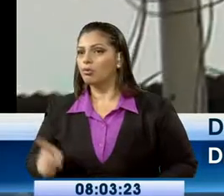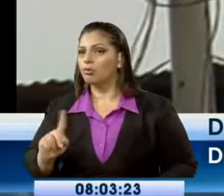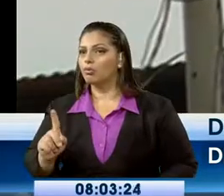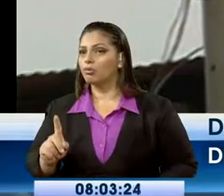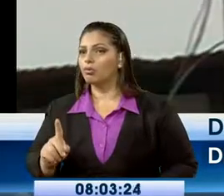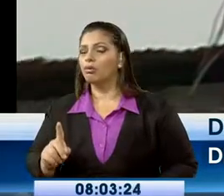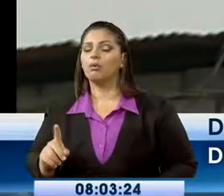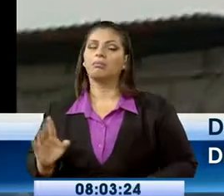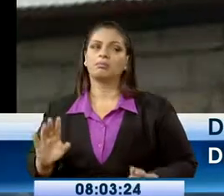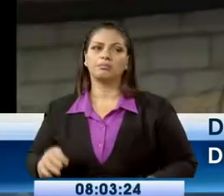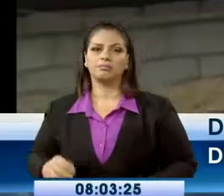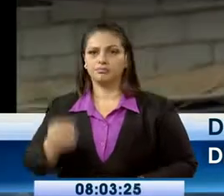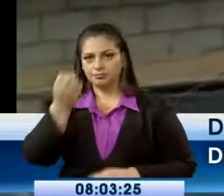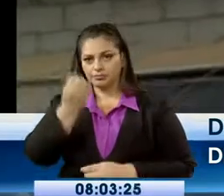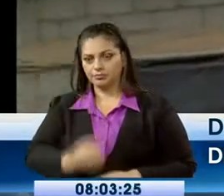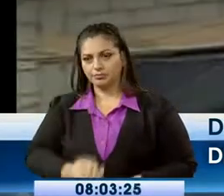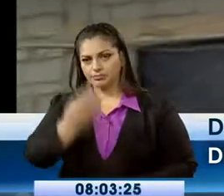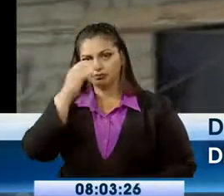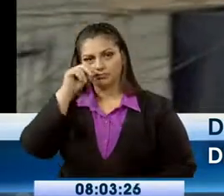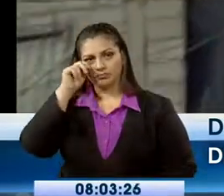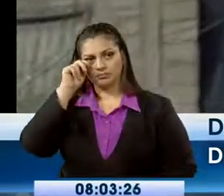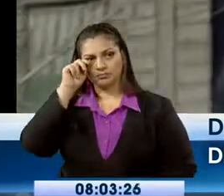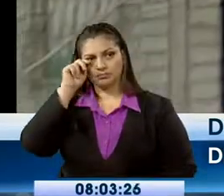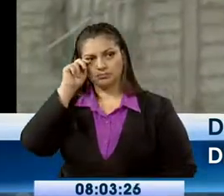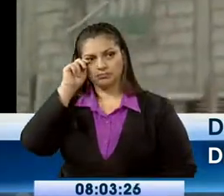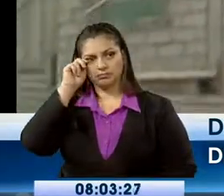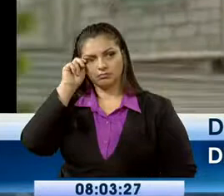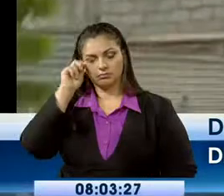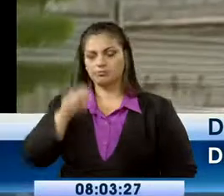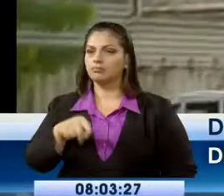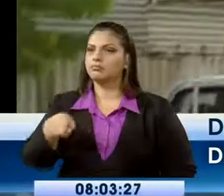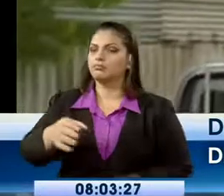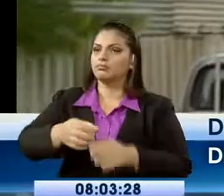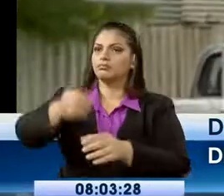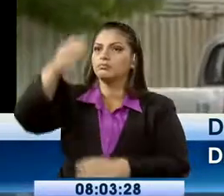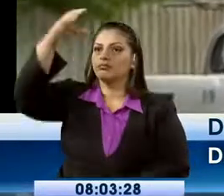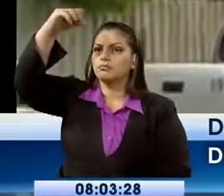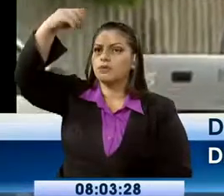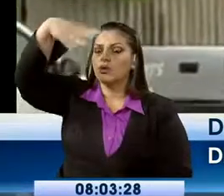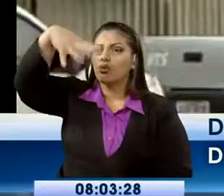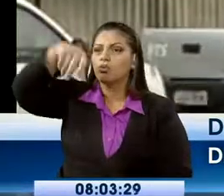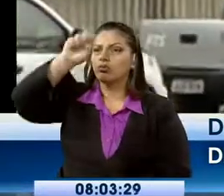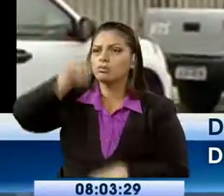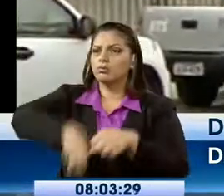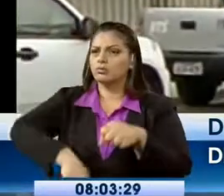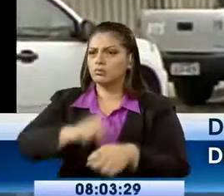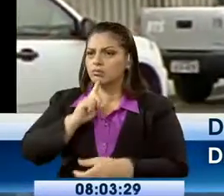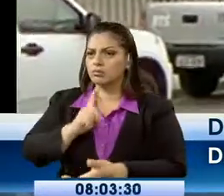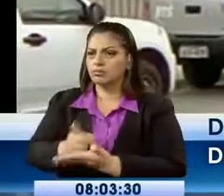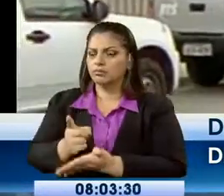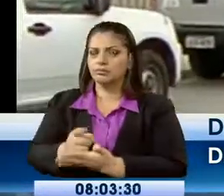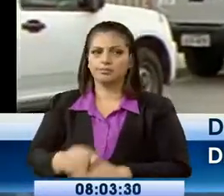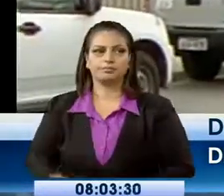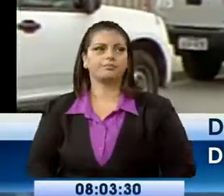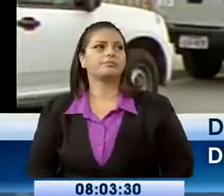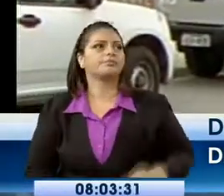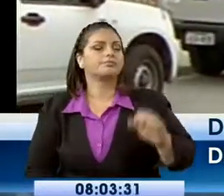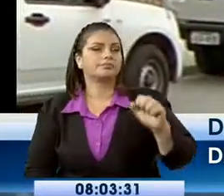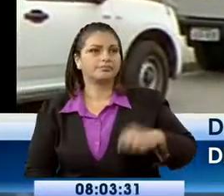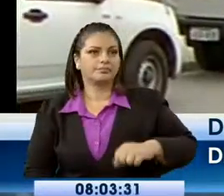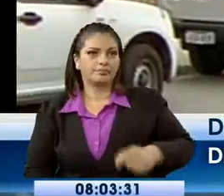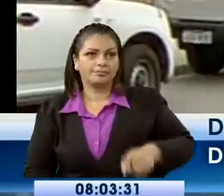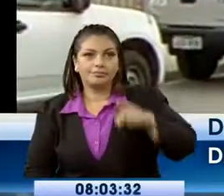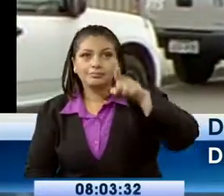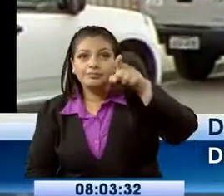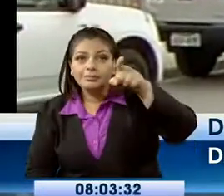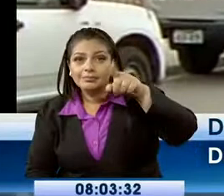Buenos días. También tenemos el problema de las luminarias, que eso también nos afecta. Bien, ahí, ahí. En la que está ahí en la esquina esa, y esa que está ahí no